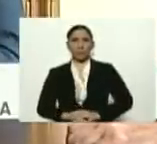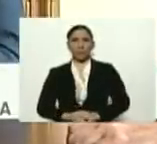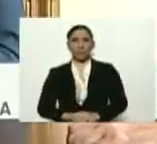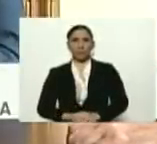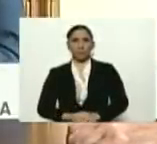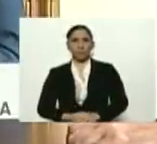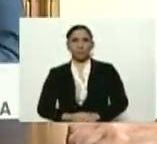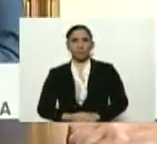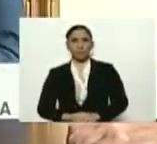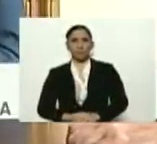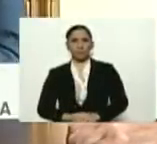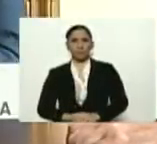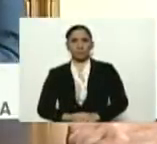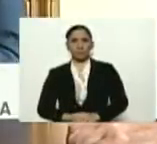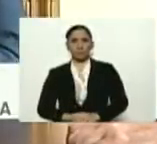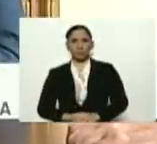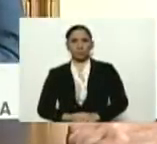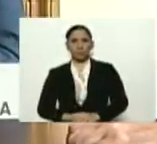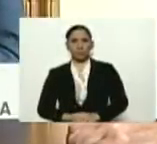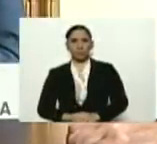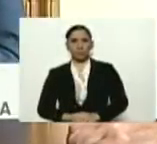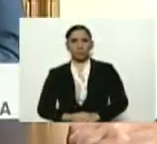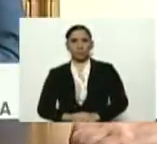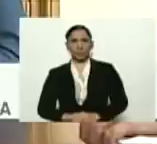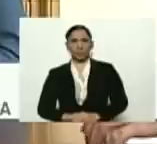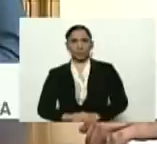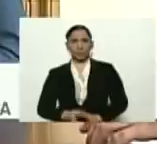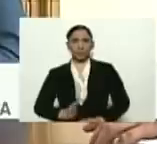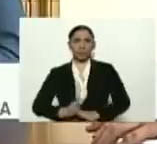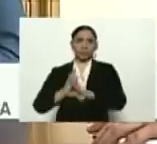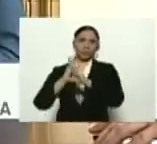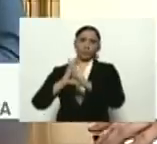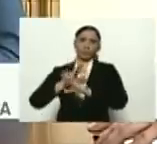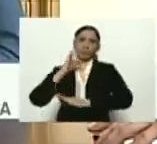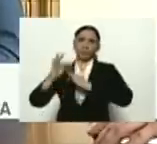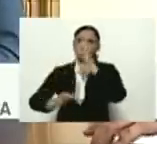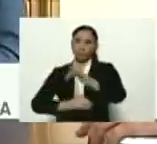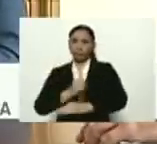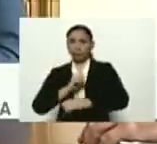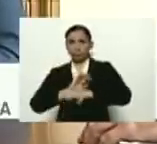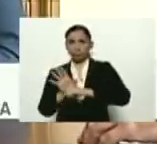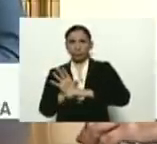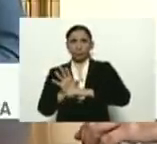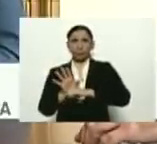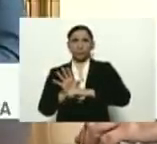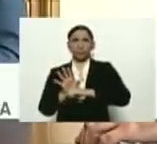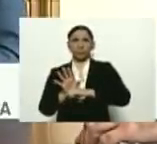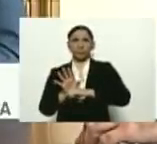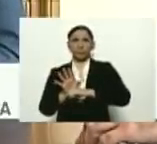muy importantes para contener esta pandemia, para